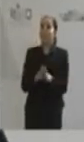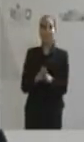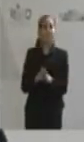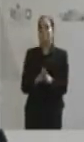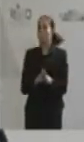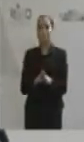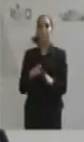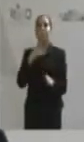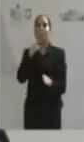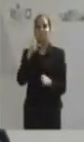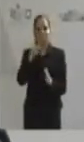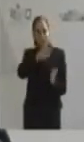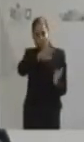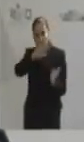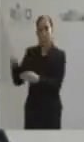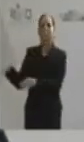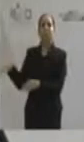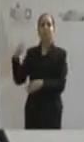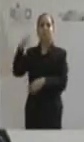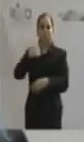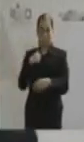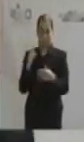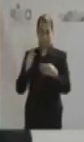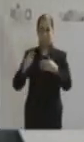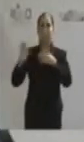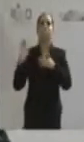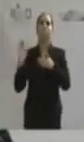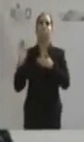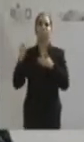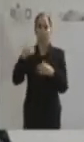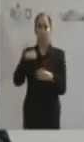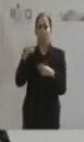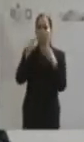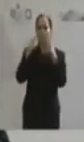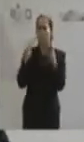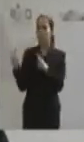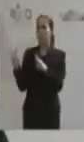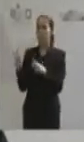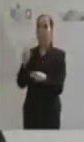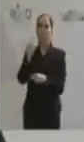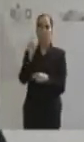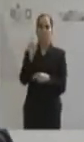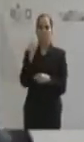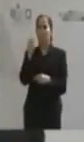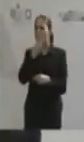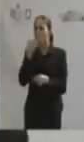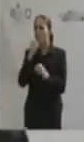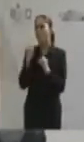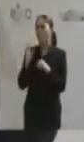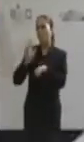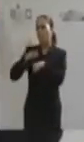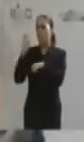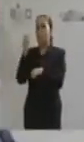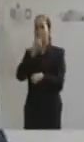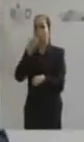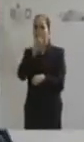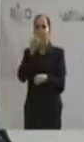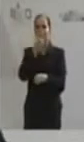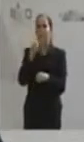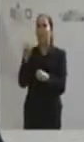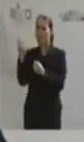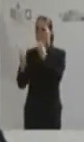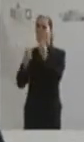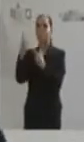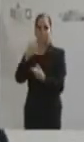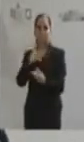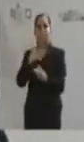Sé que en esas 20 escuelas que tienen derecho y que he visto en universidades públicas y privadas, ya esas salas orales,